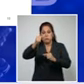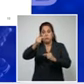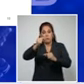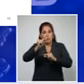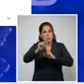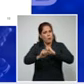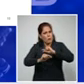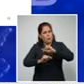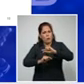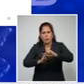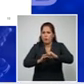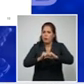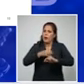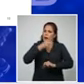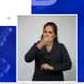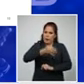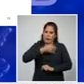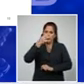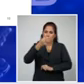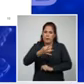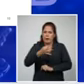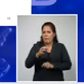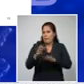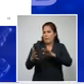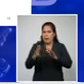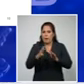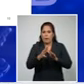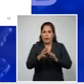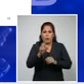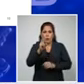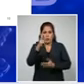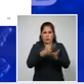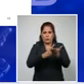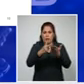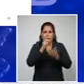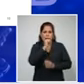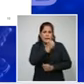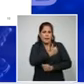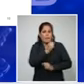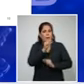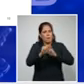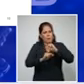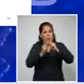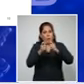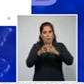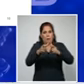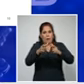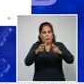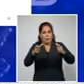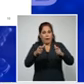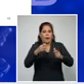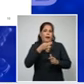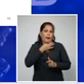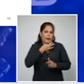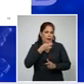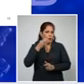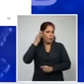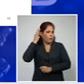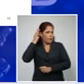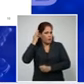asistiendo desde la segunda quincena de diciembre, enero, febrero y